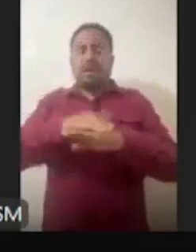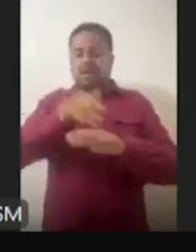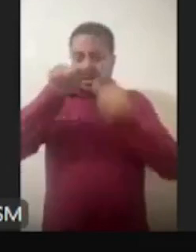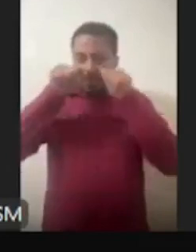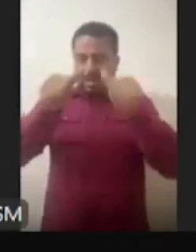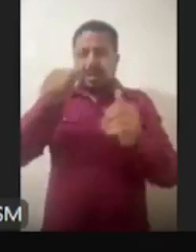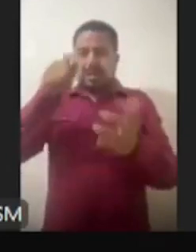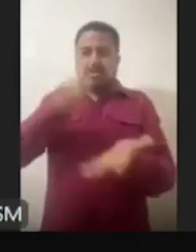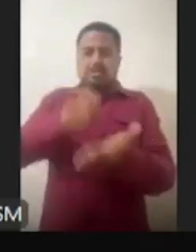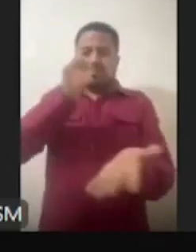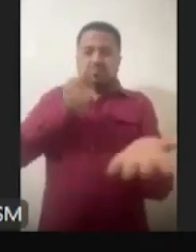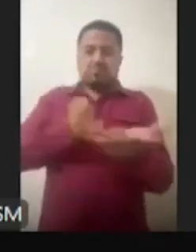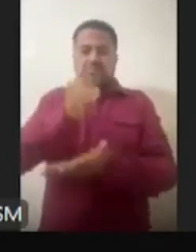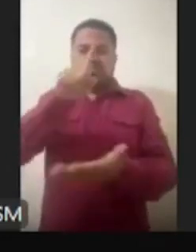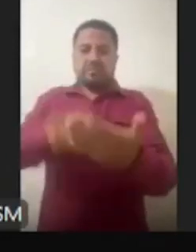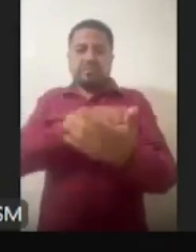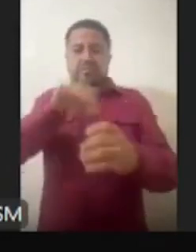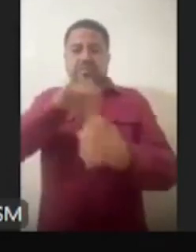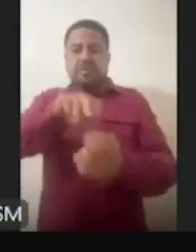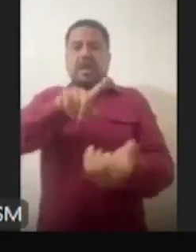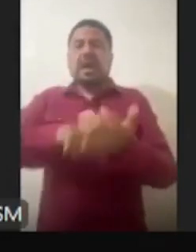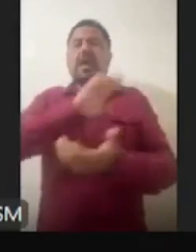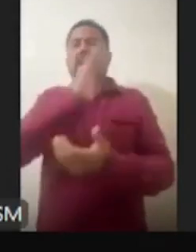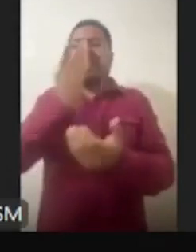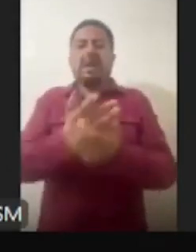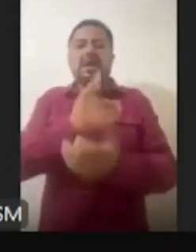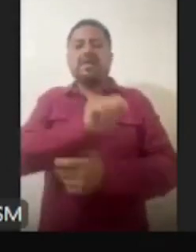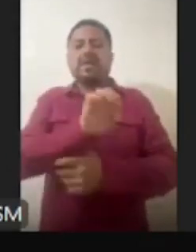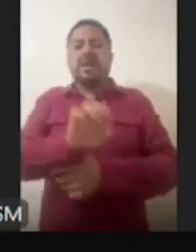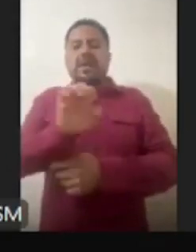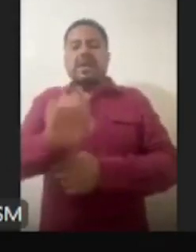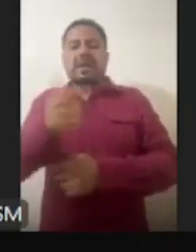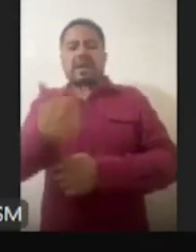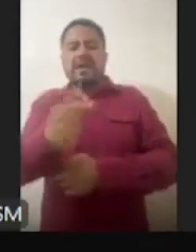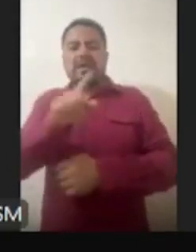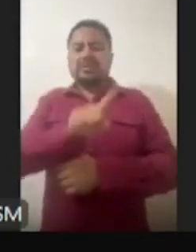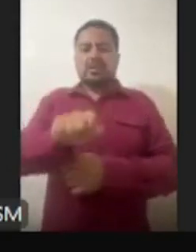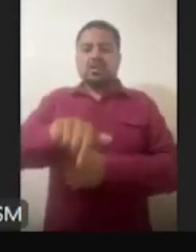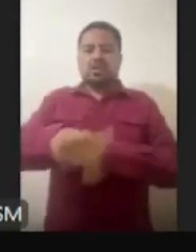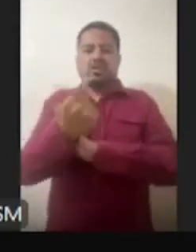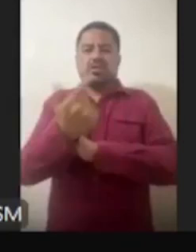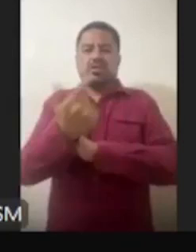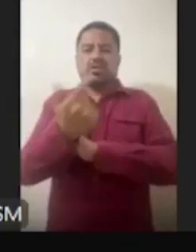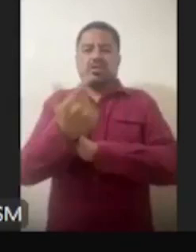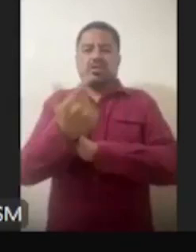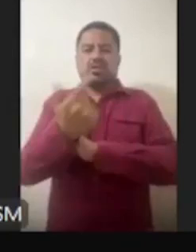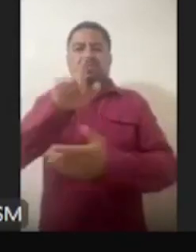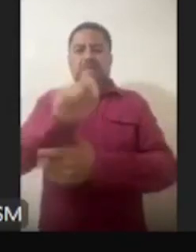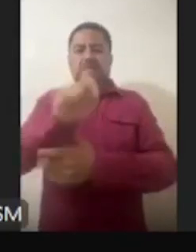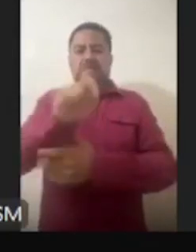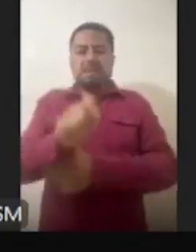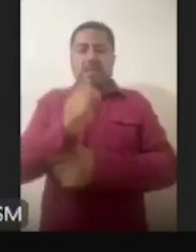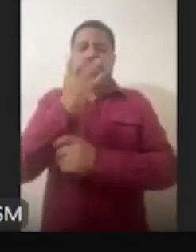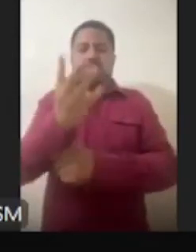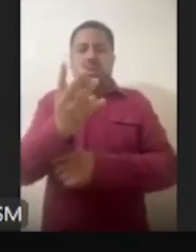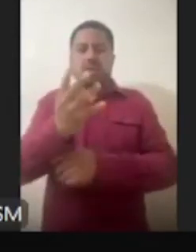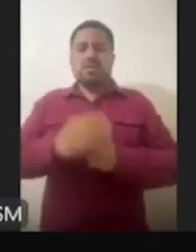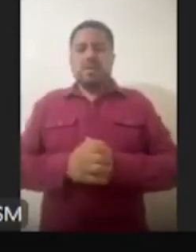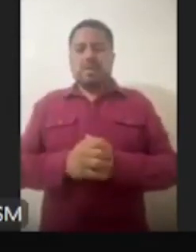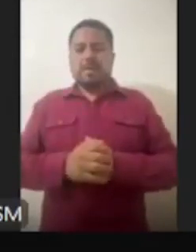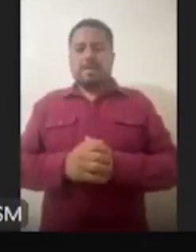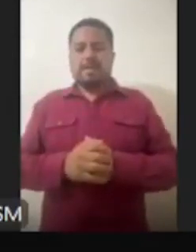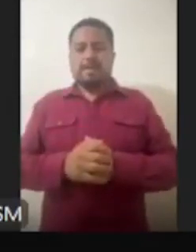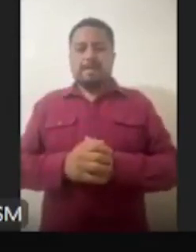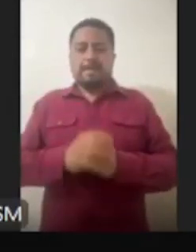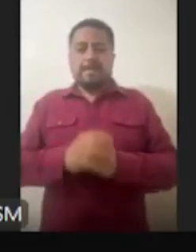tribunal, dictada en el expediente TE, diagonal GEC, diagonal 112, diagonal 2024. En ese